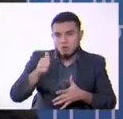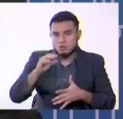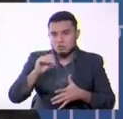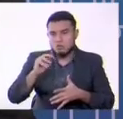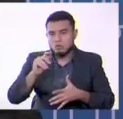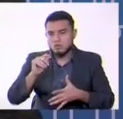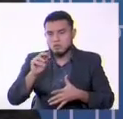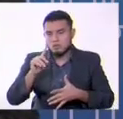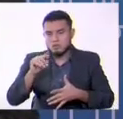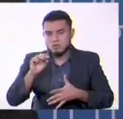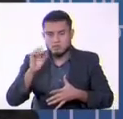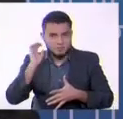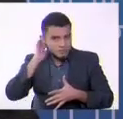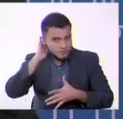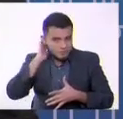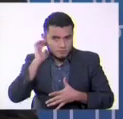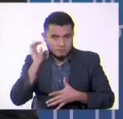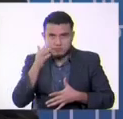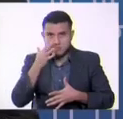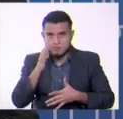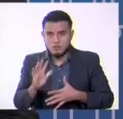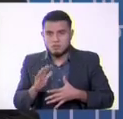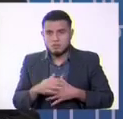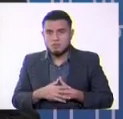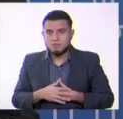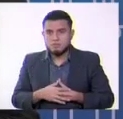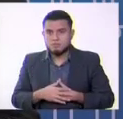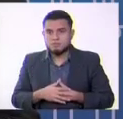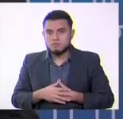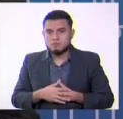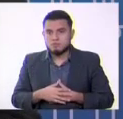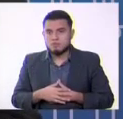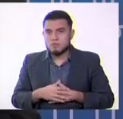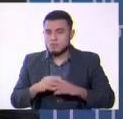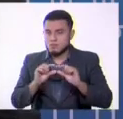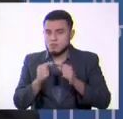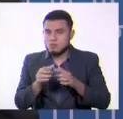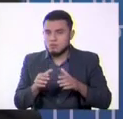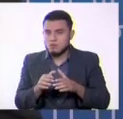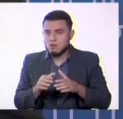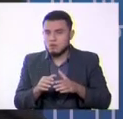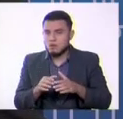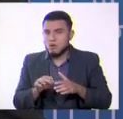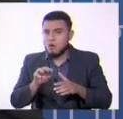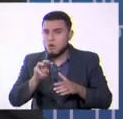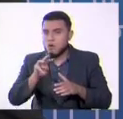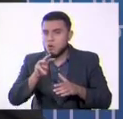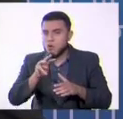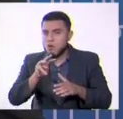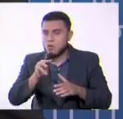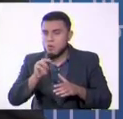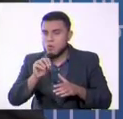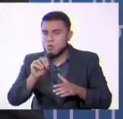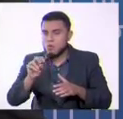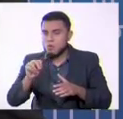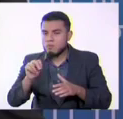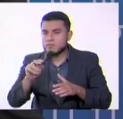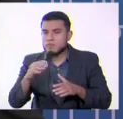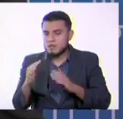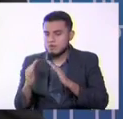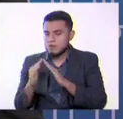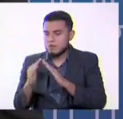el ejemplo del grupo minoritario de los Hmong, que habitaban en